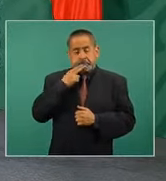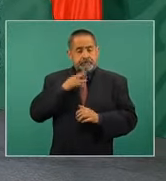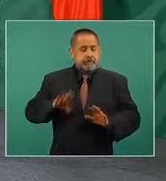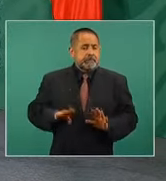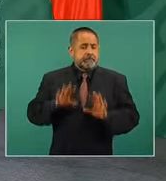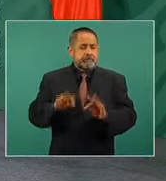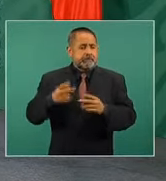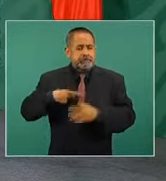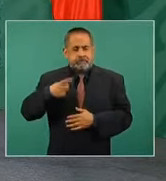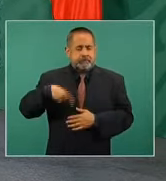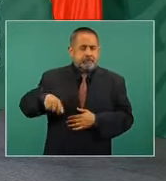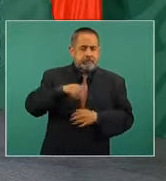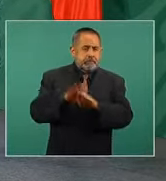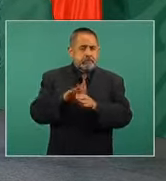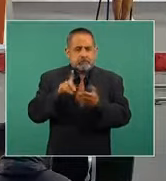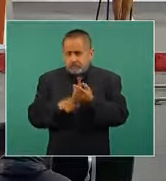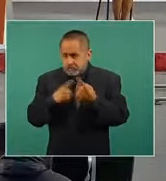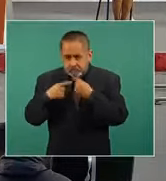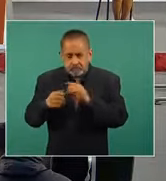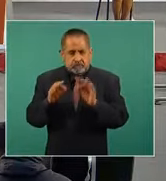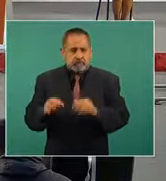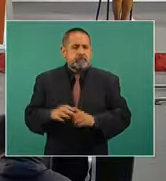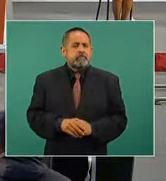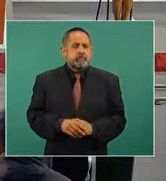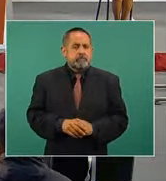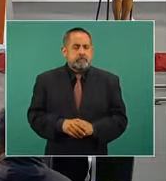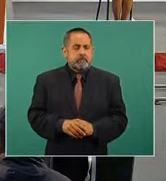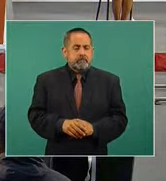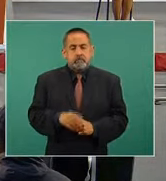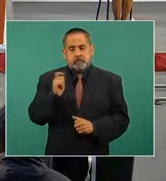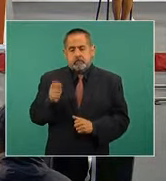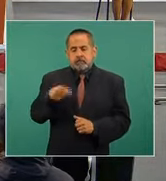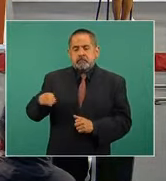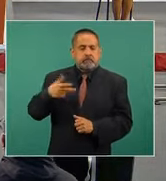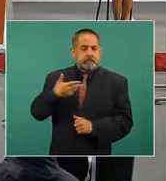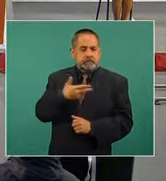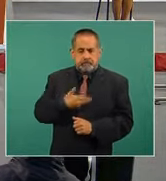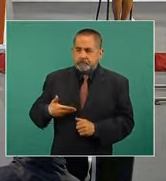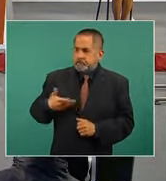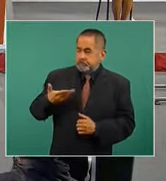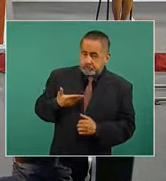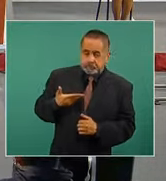gente, sobre todo a quienes menos tienen. Finalmente, algo que nos había pedido el presidente